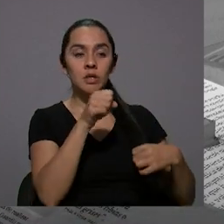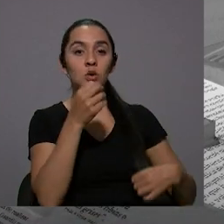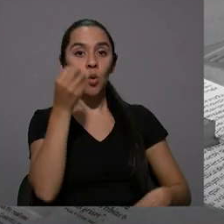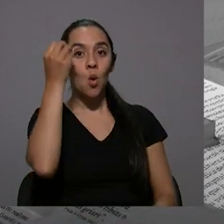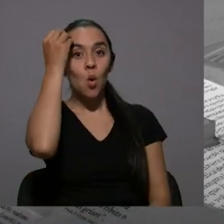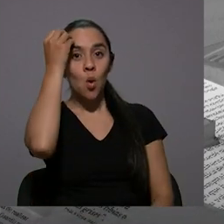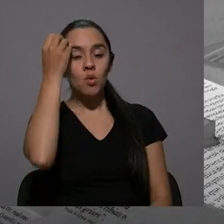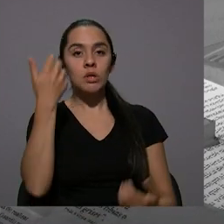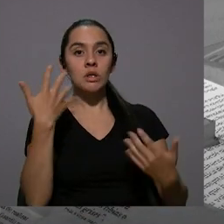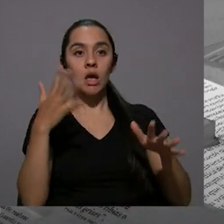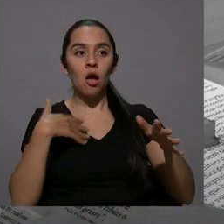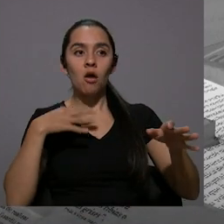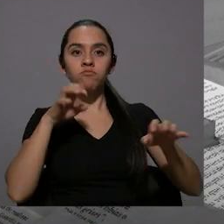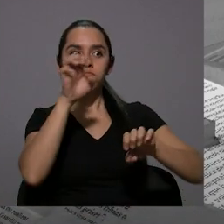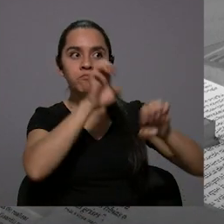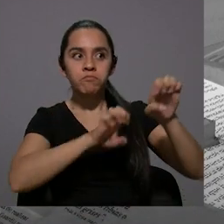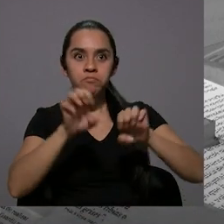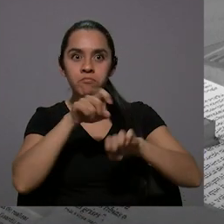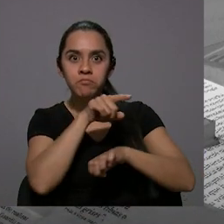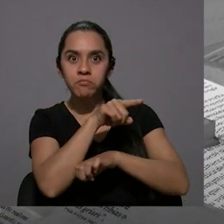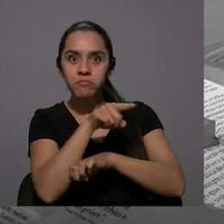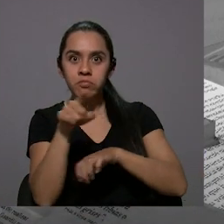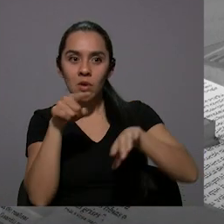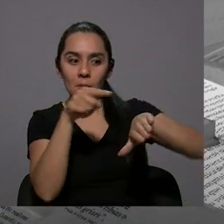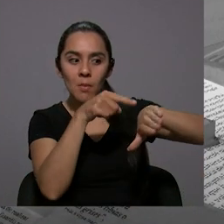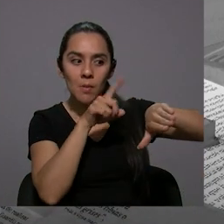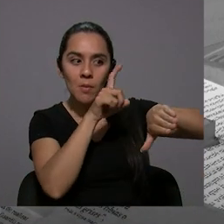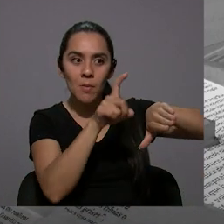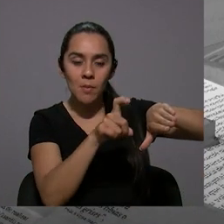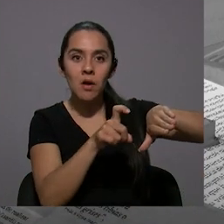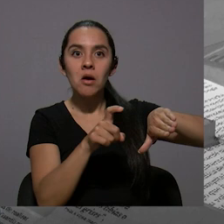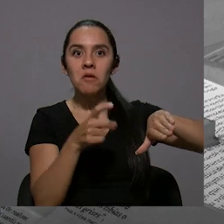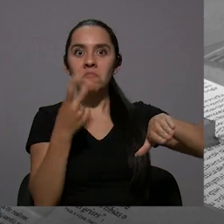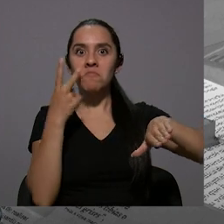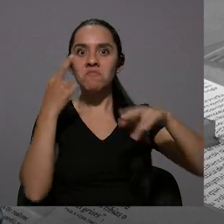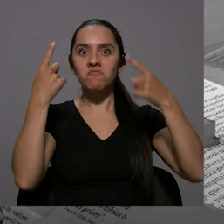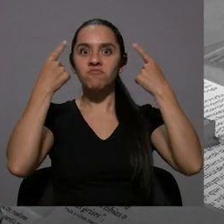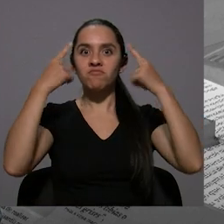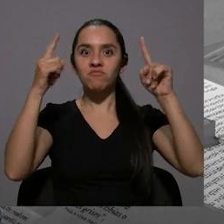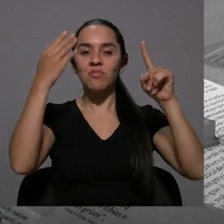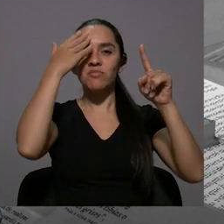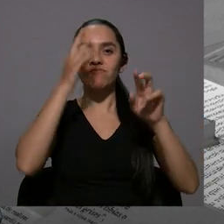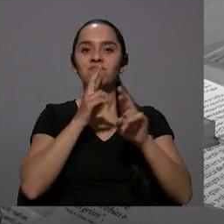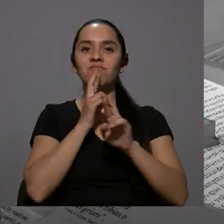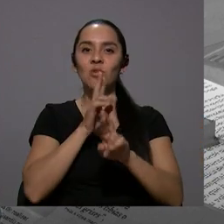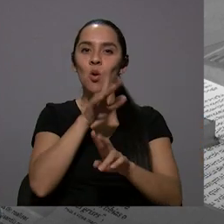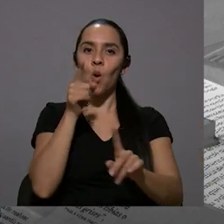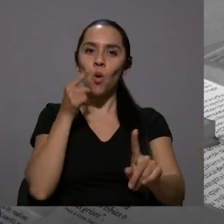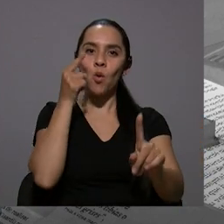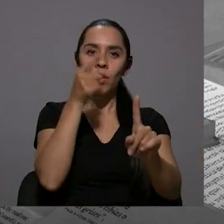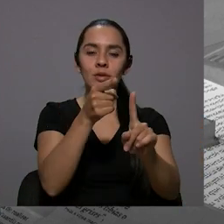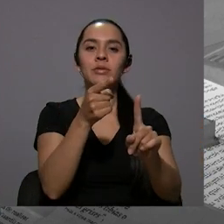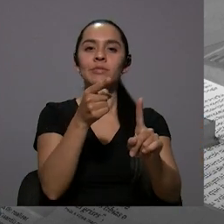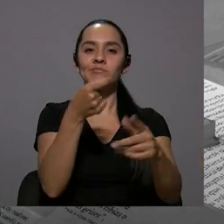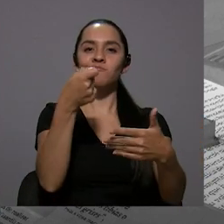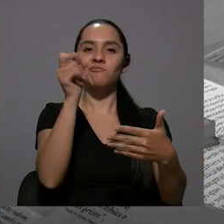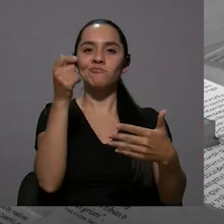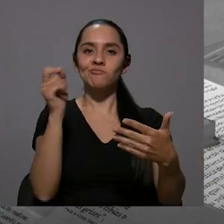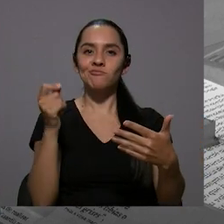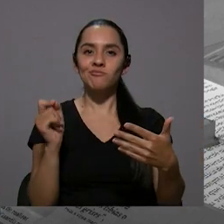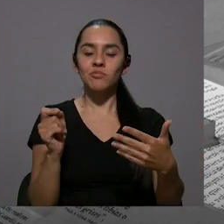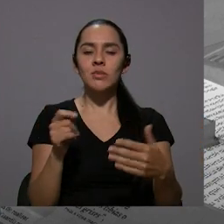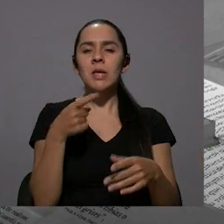Sí de lo que hemos ya evaluado fue exitoso se porque se cumplieron los objetivos que teníamos con eso verdad entonces tal vez para